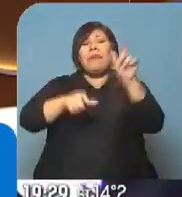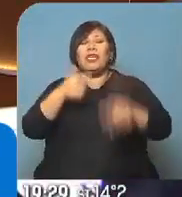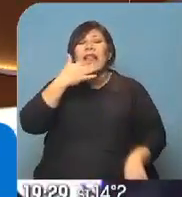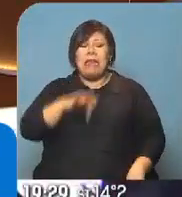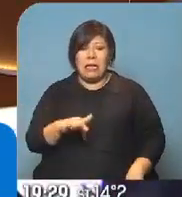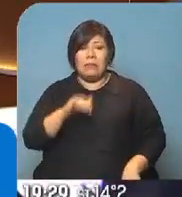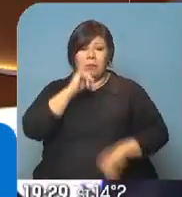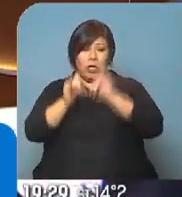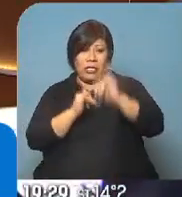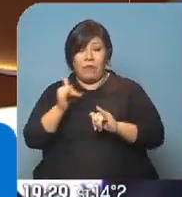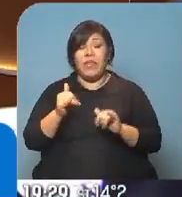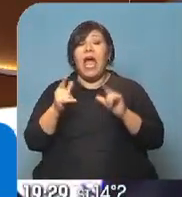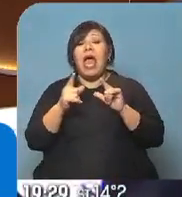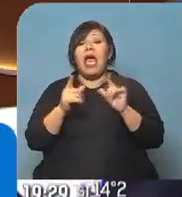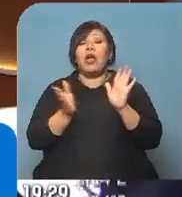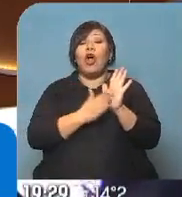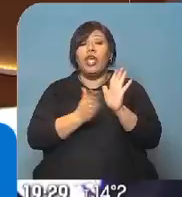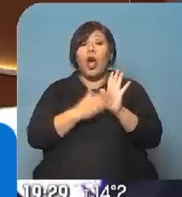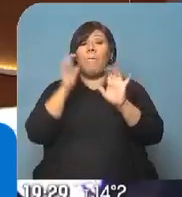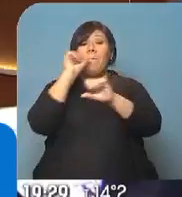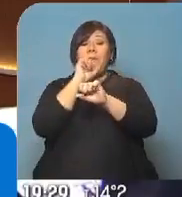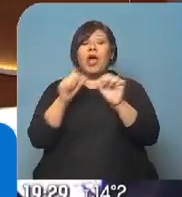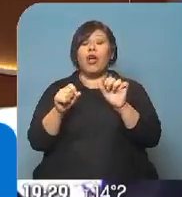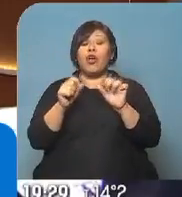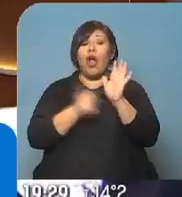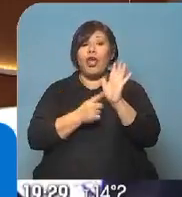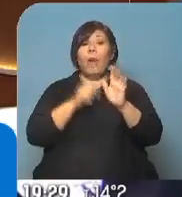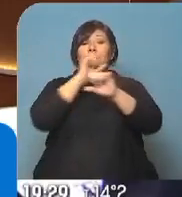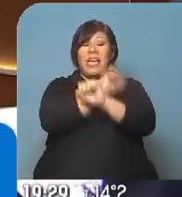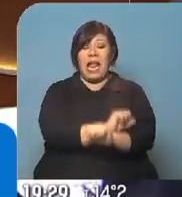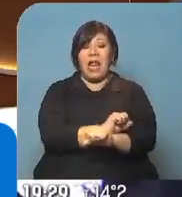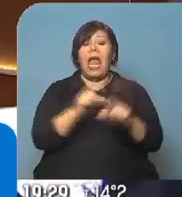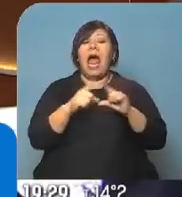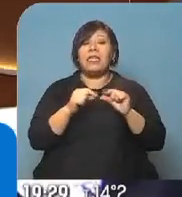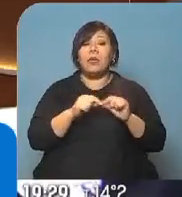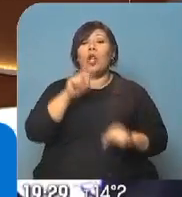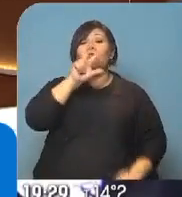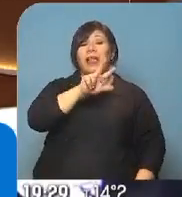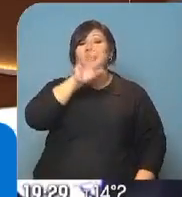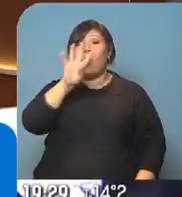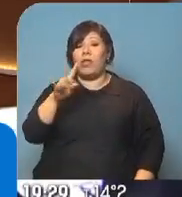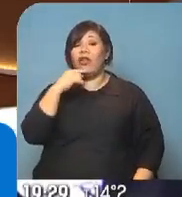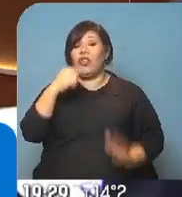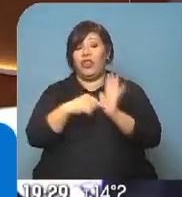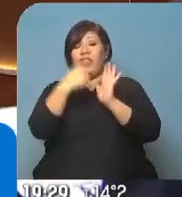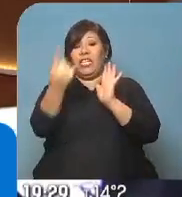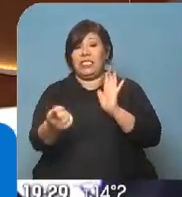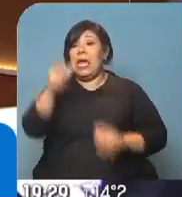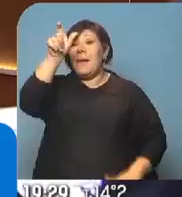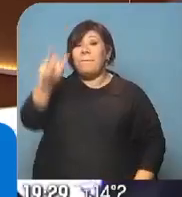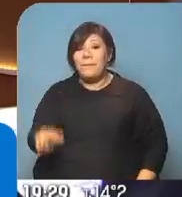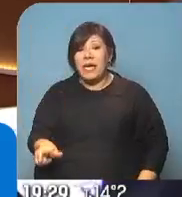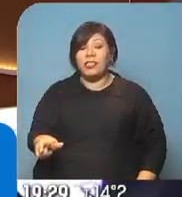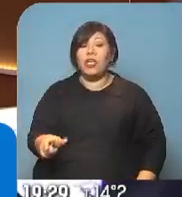entienda. El artículo 34 del Código Penal en su inciso 1 lo que habla es si al momento de los hechos, al momento del hecho, esa persona estaba en capacidad